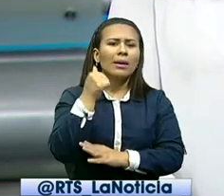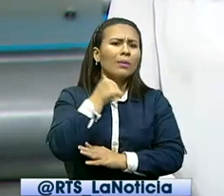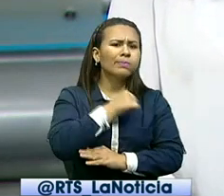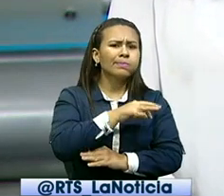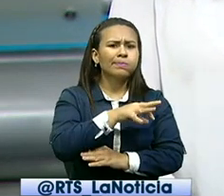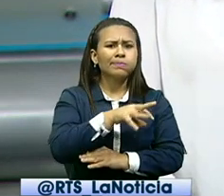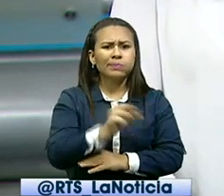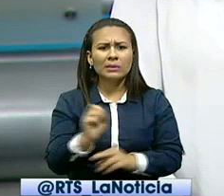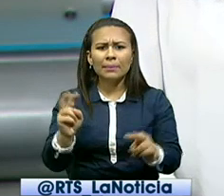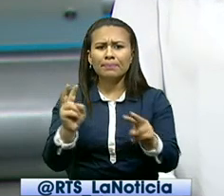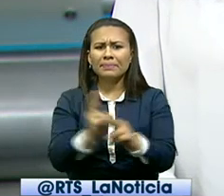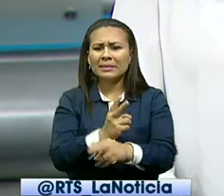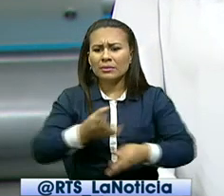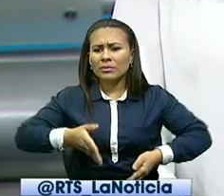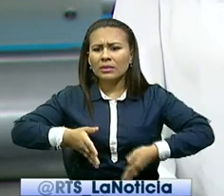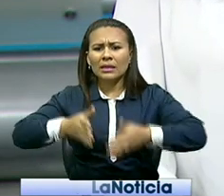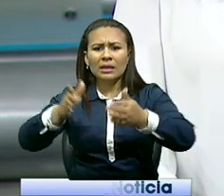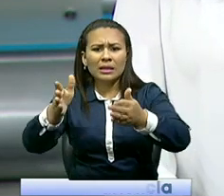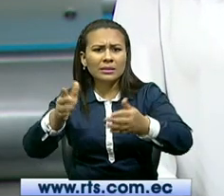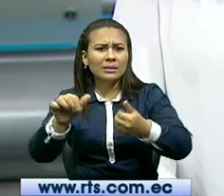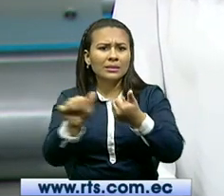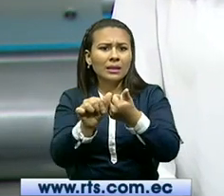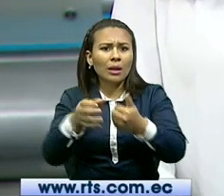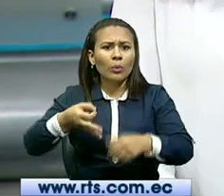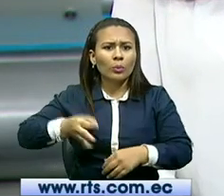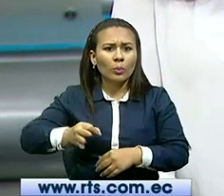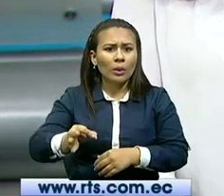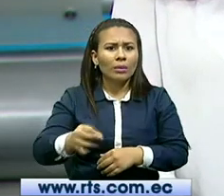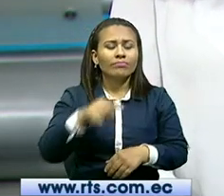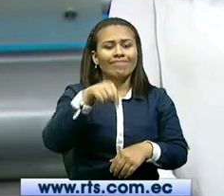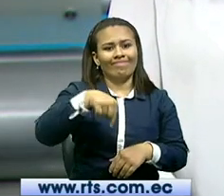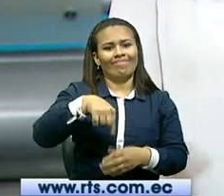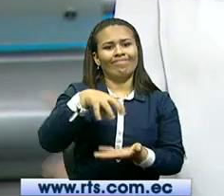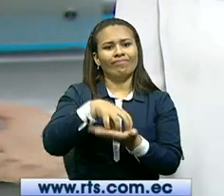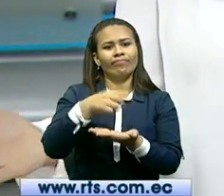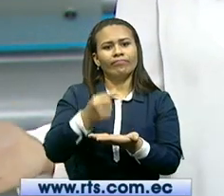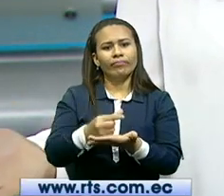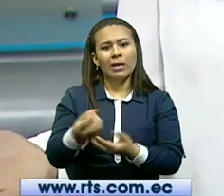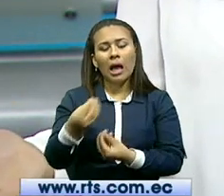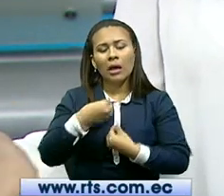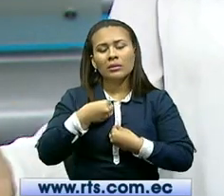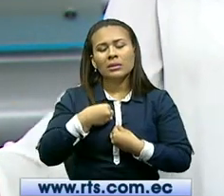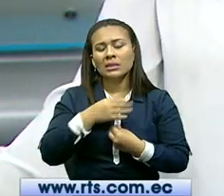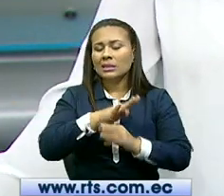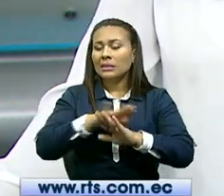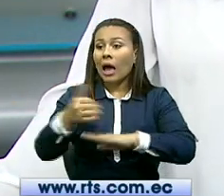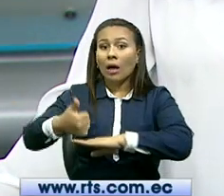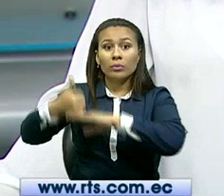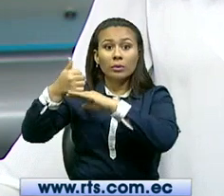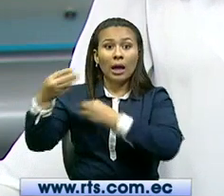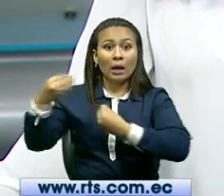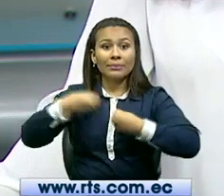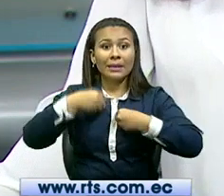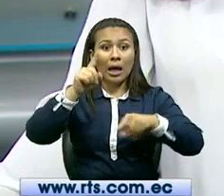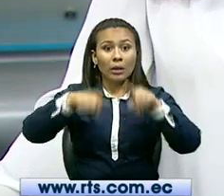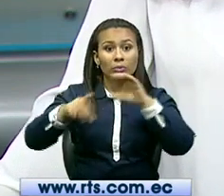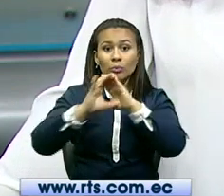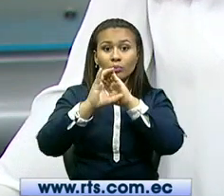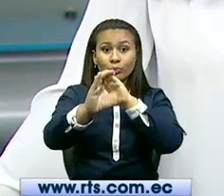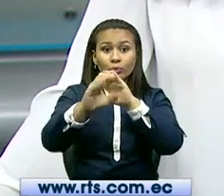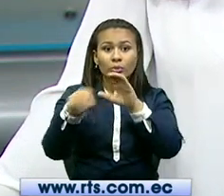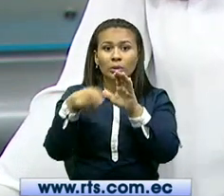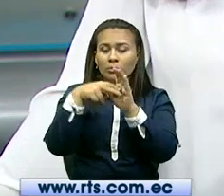en los distintos ejes viales aledaños al Cantón Durán, en la provincia del Guayas. Según las autoridades, los videos de algunos buses de